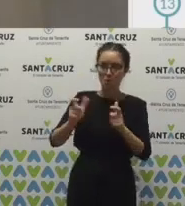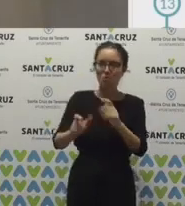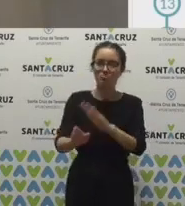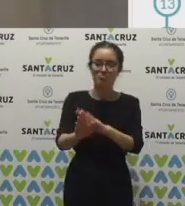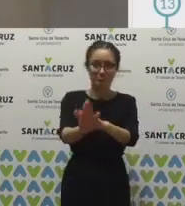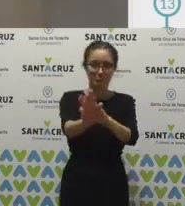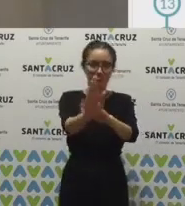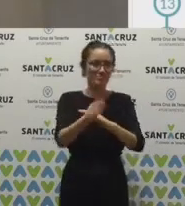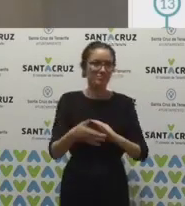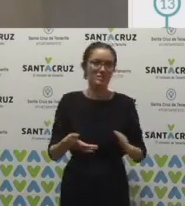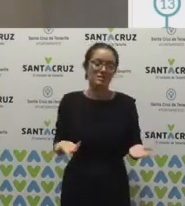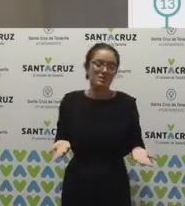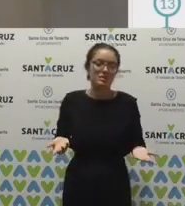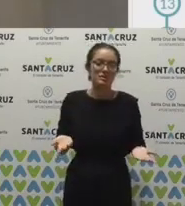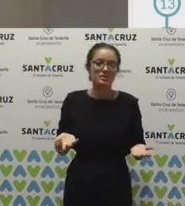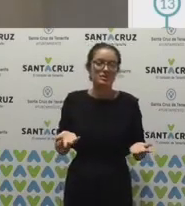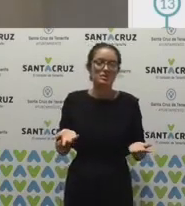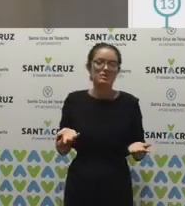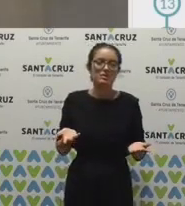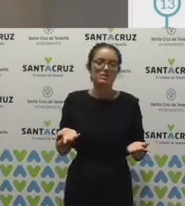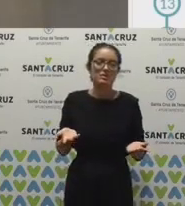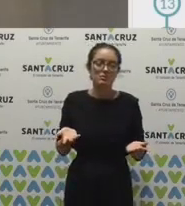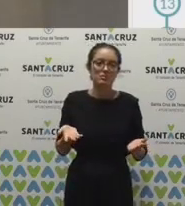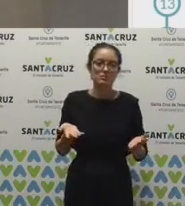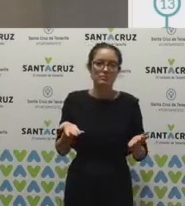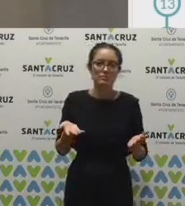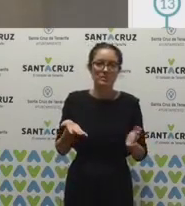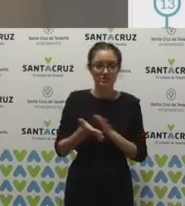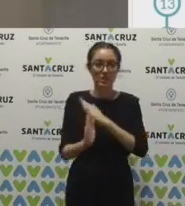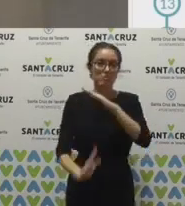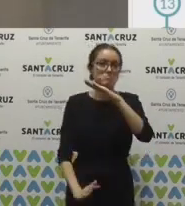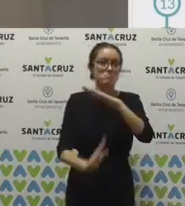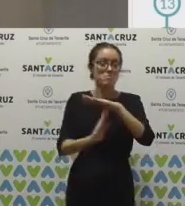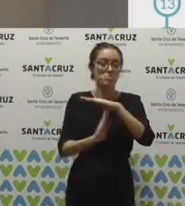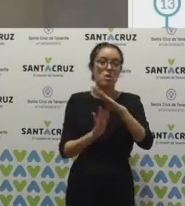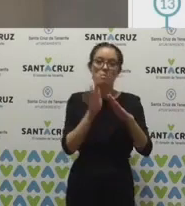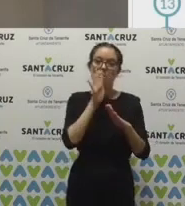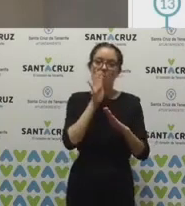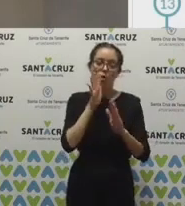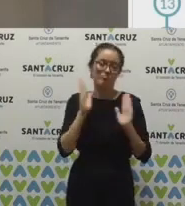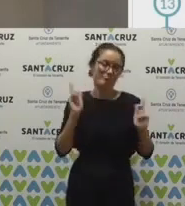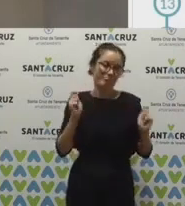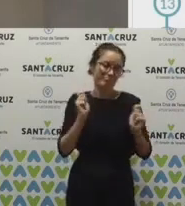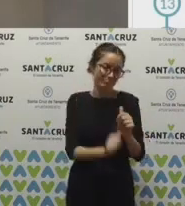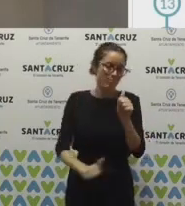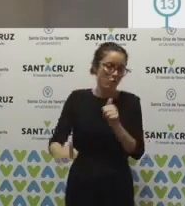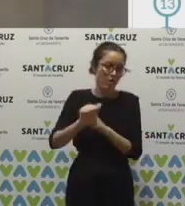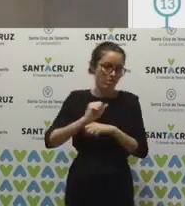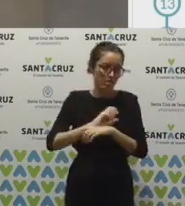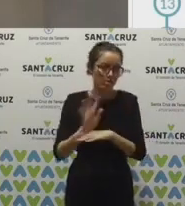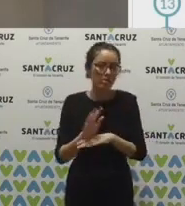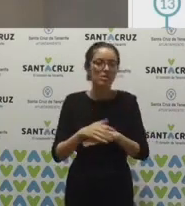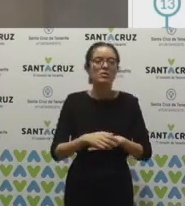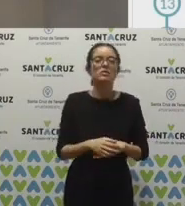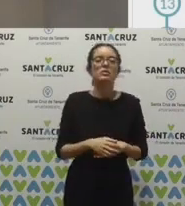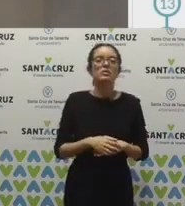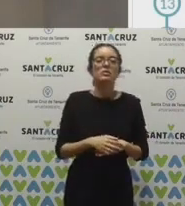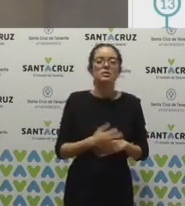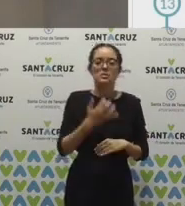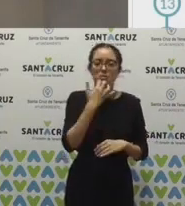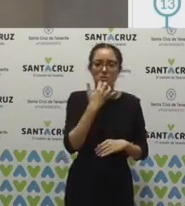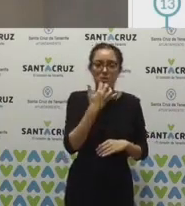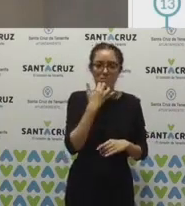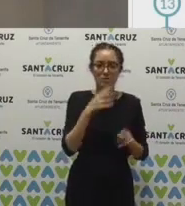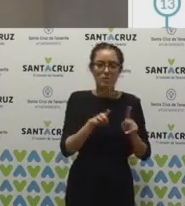momentáneamente para que el gobierno pudiera trabajar en medidas acordes a las prioridades que remitía experimentos como son por ejemplo la aprobación del decreto